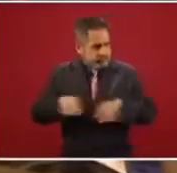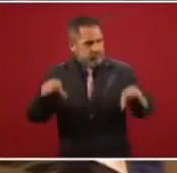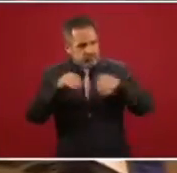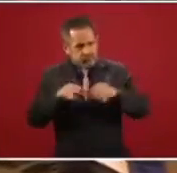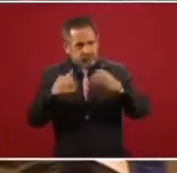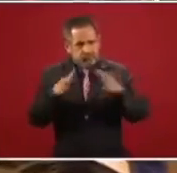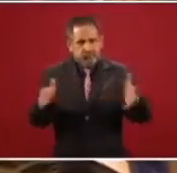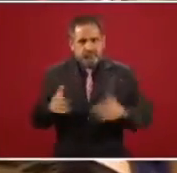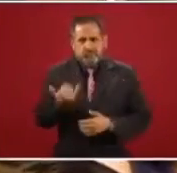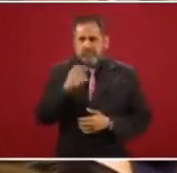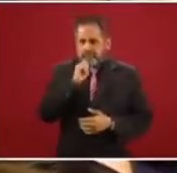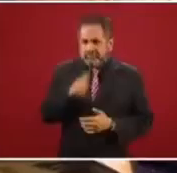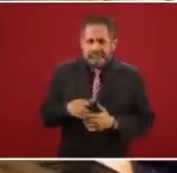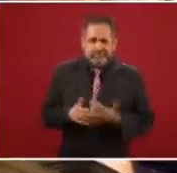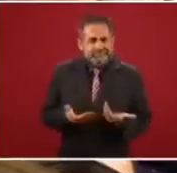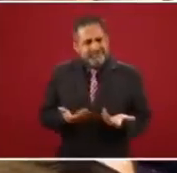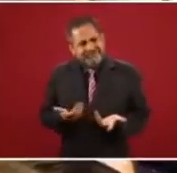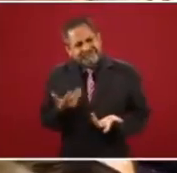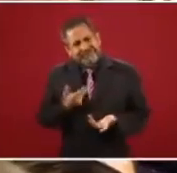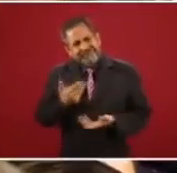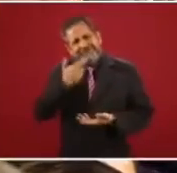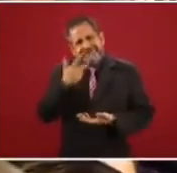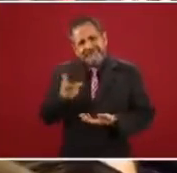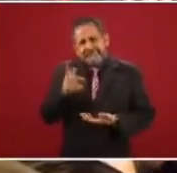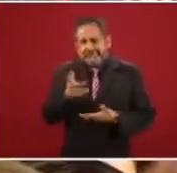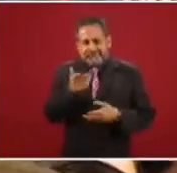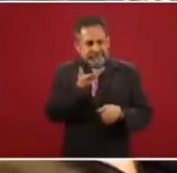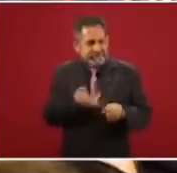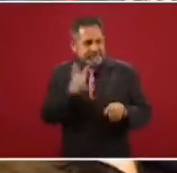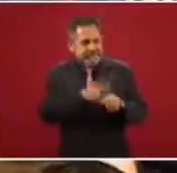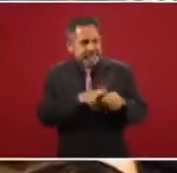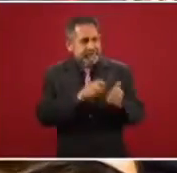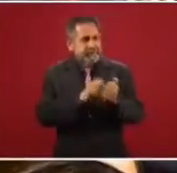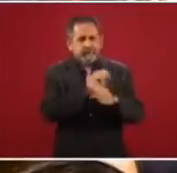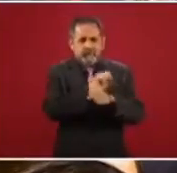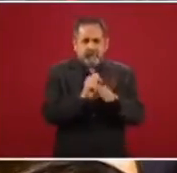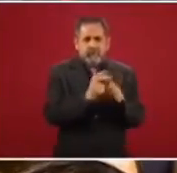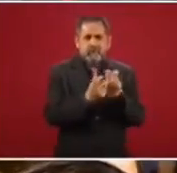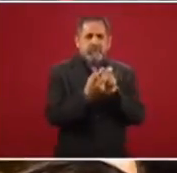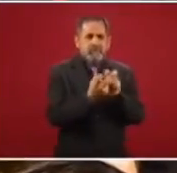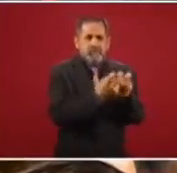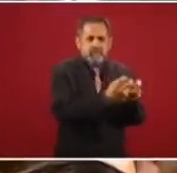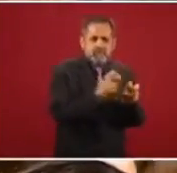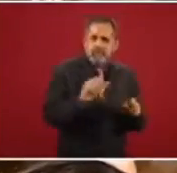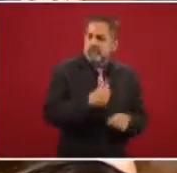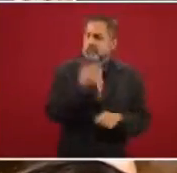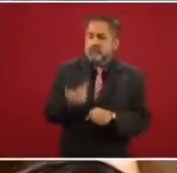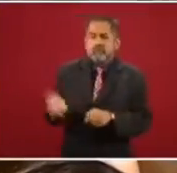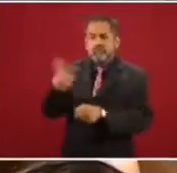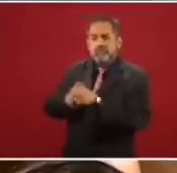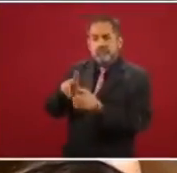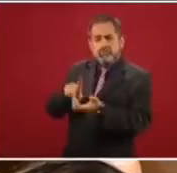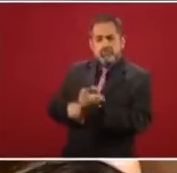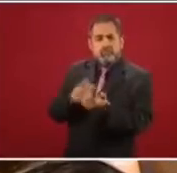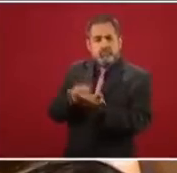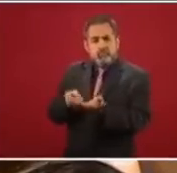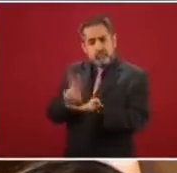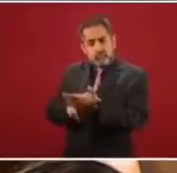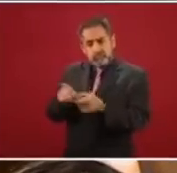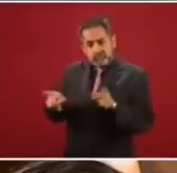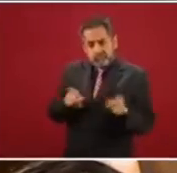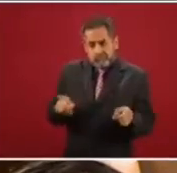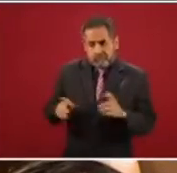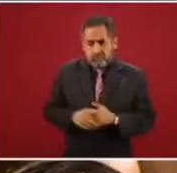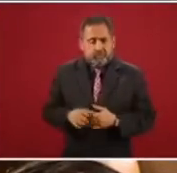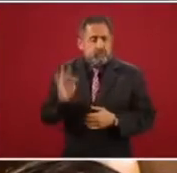y además no era mejor tener dejar esta clínica aunque sea con consulta externa y tener otra clínica nosotros esperamos que la mejor